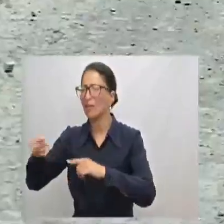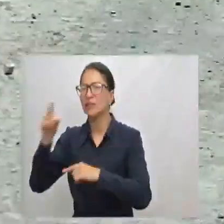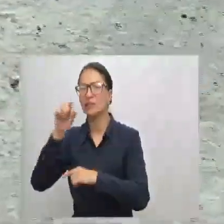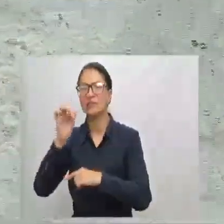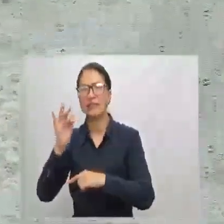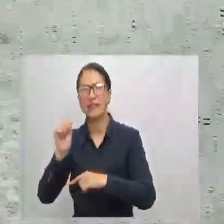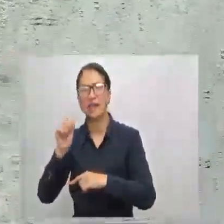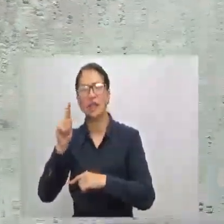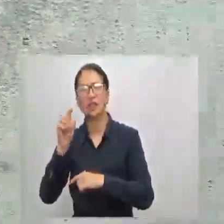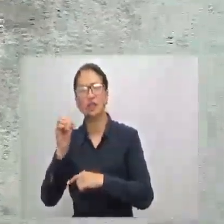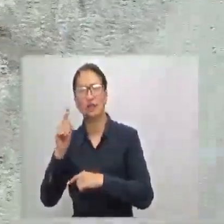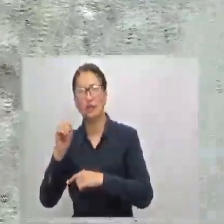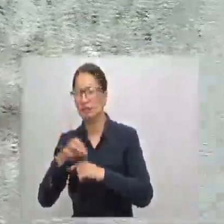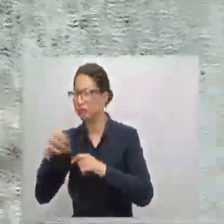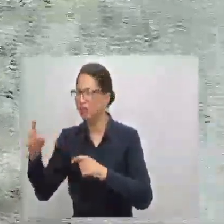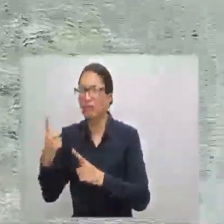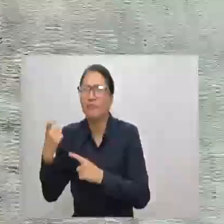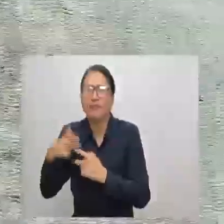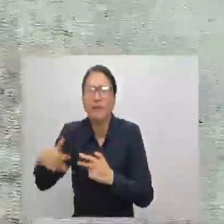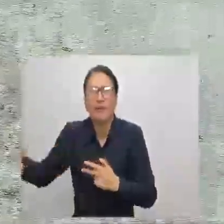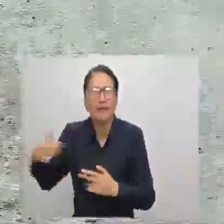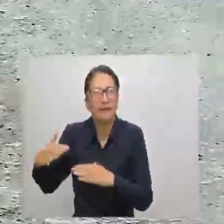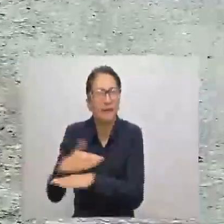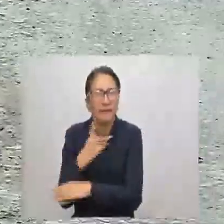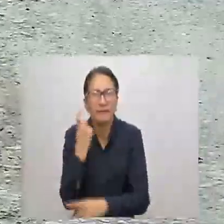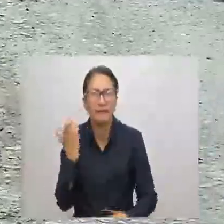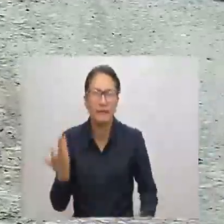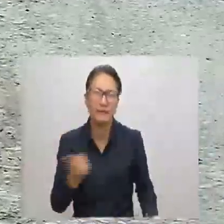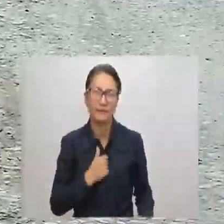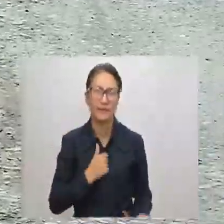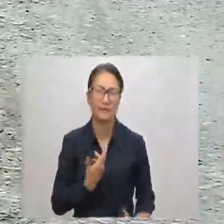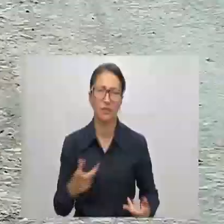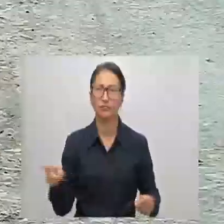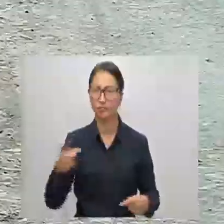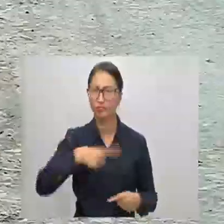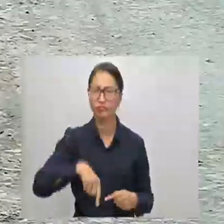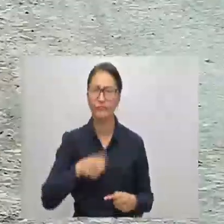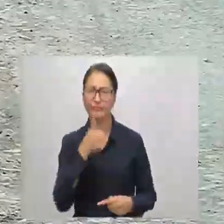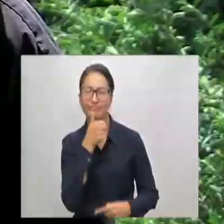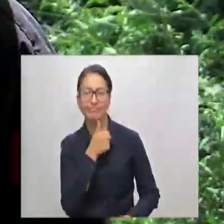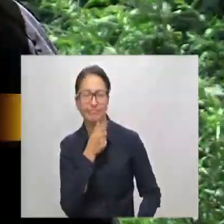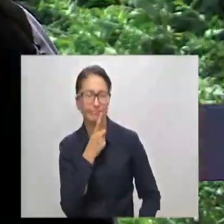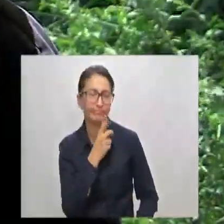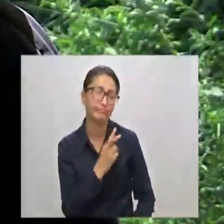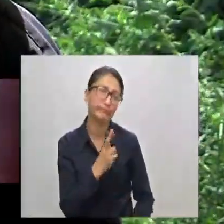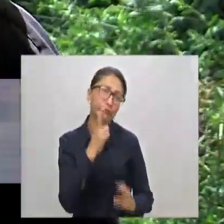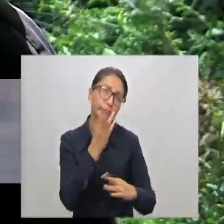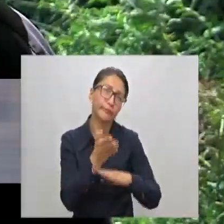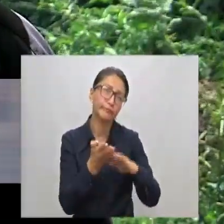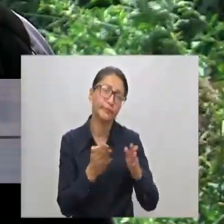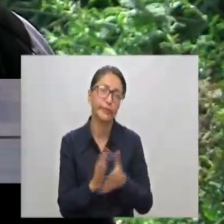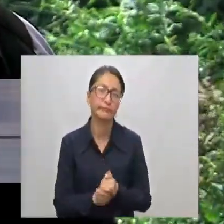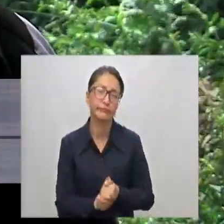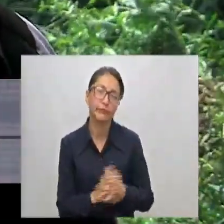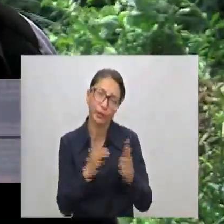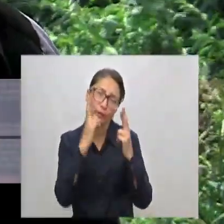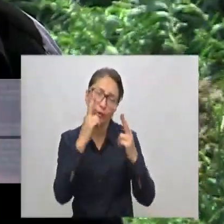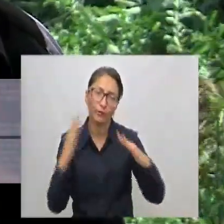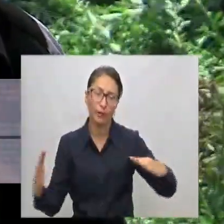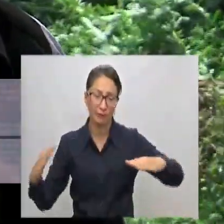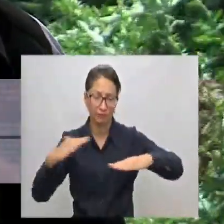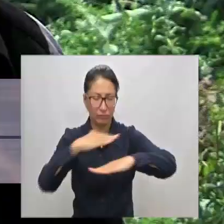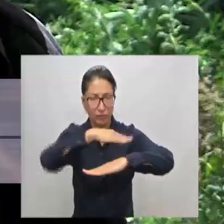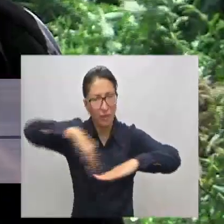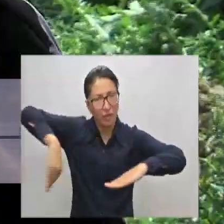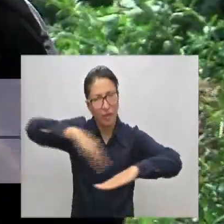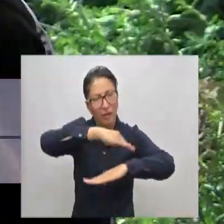Sofía. Mientras todas estas reclamaciones continúan, en medio de su nobleza, los campesinos de la zona, llenos de humildad y sabiduría, solo piden una